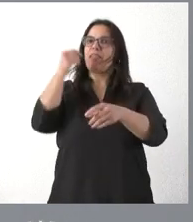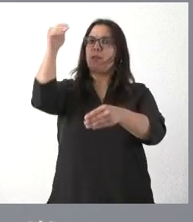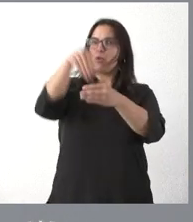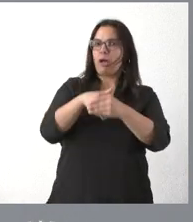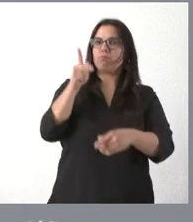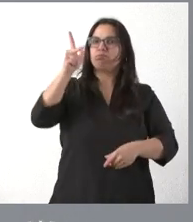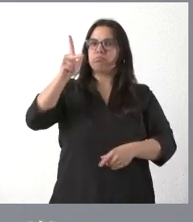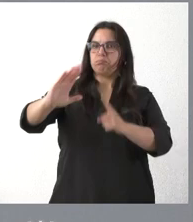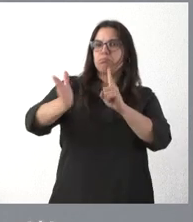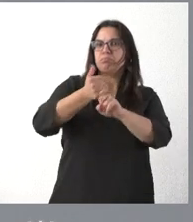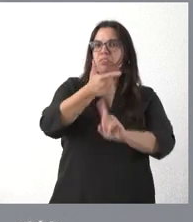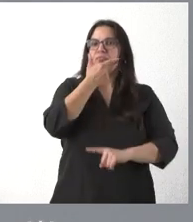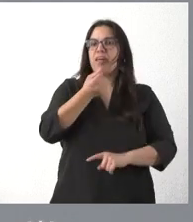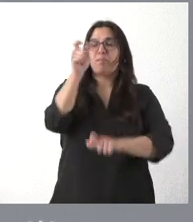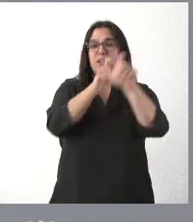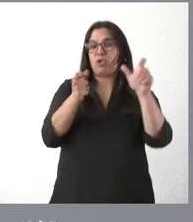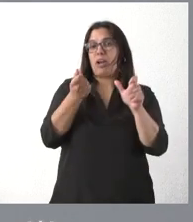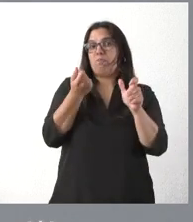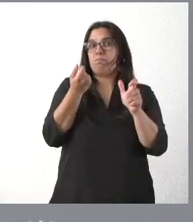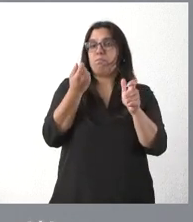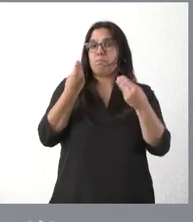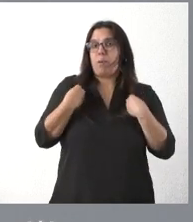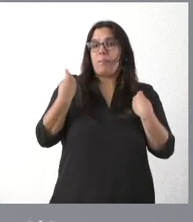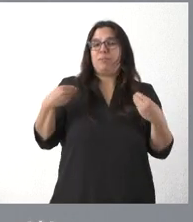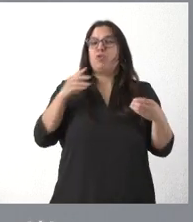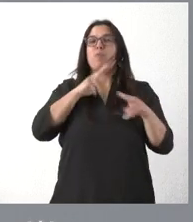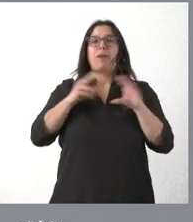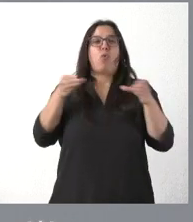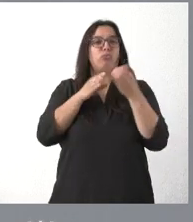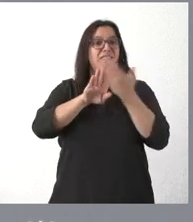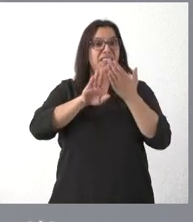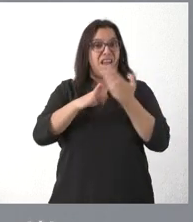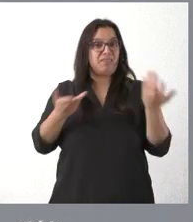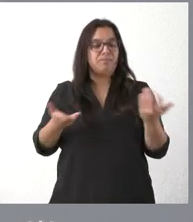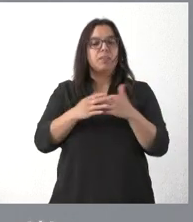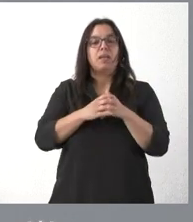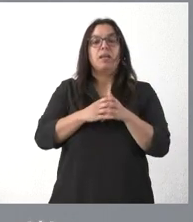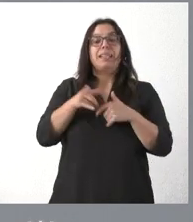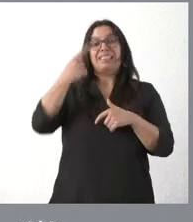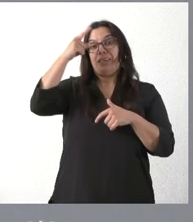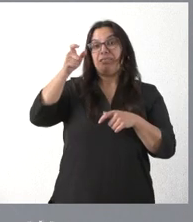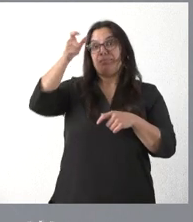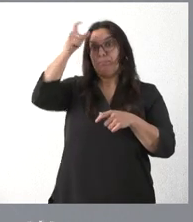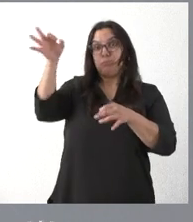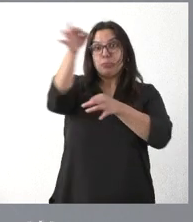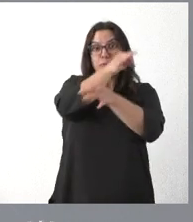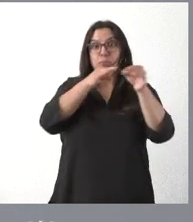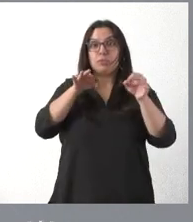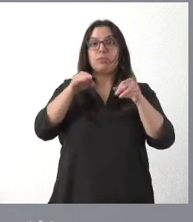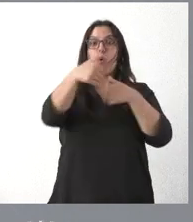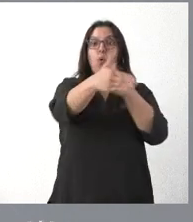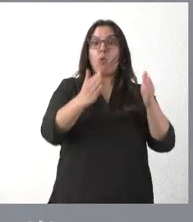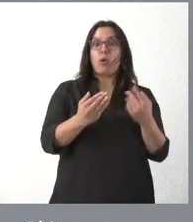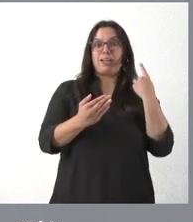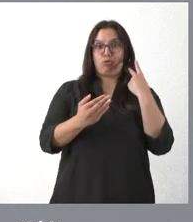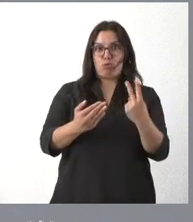a tantos ciudadanos que Residen en estas juntas vecinales y que saben ustedes que en esas localidades hay dos urnas la